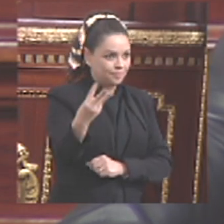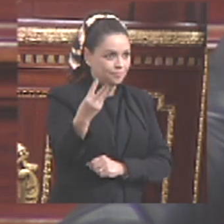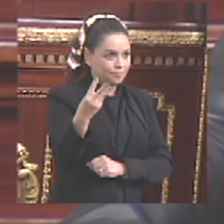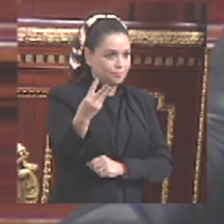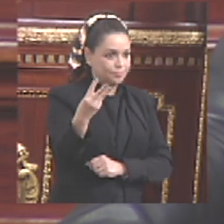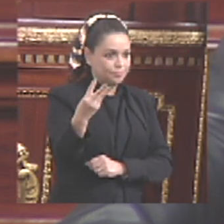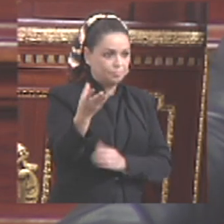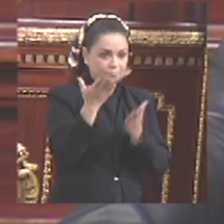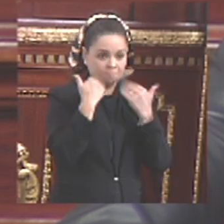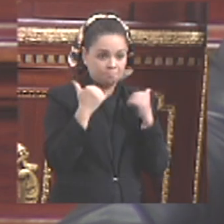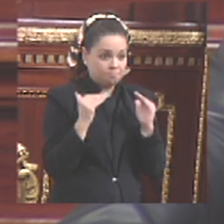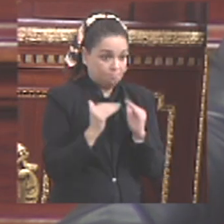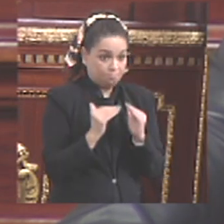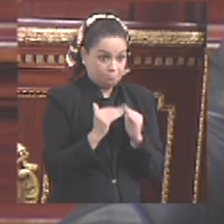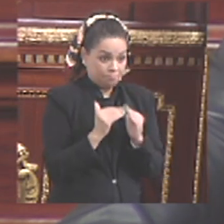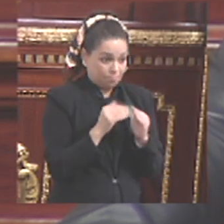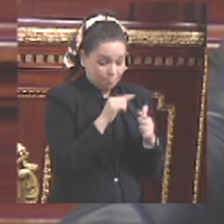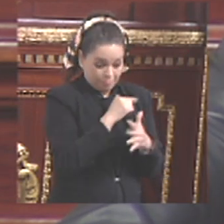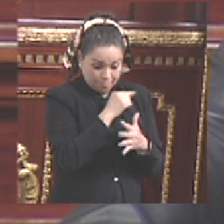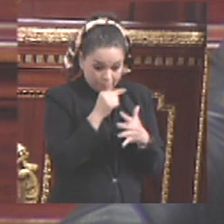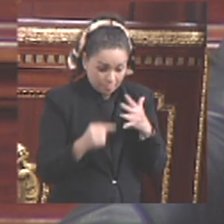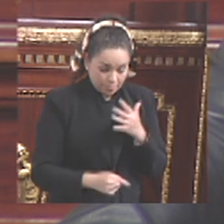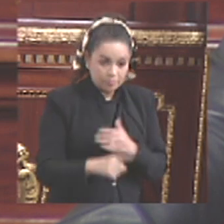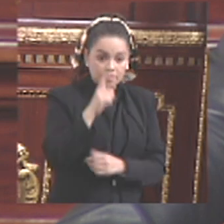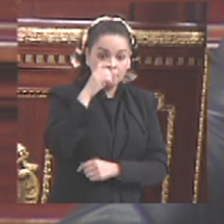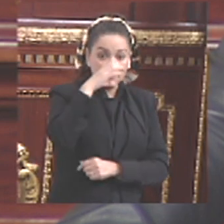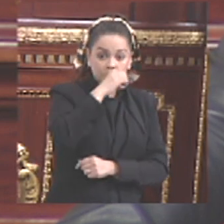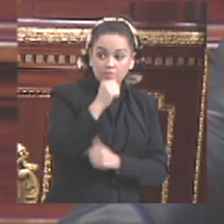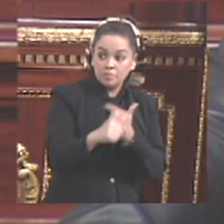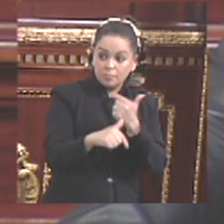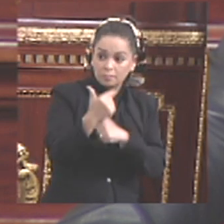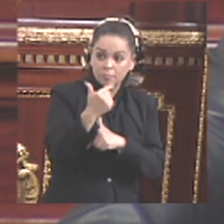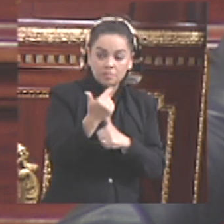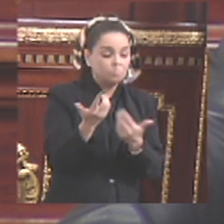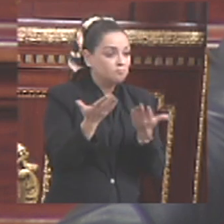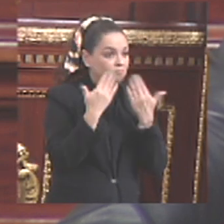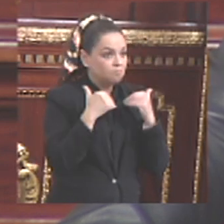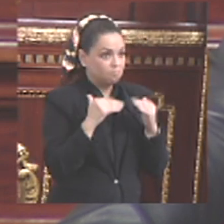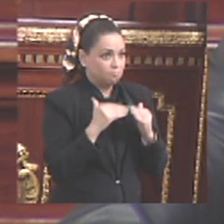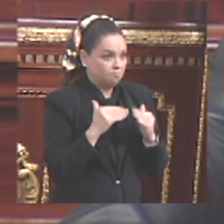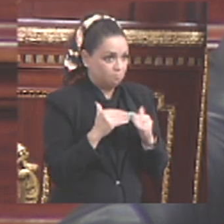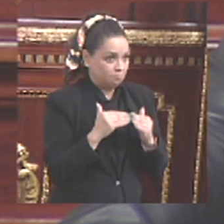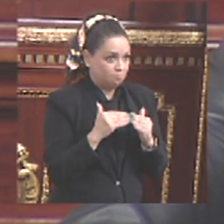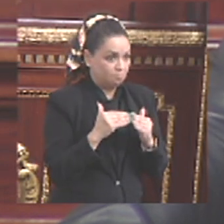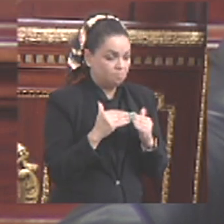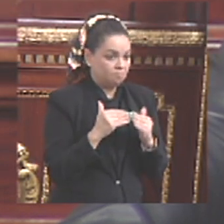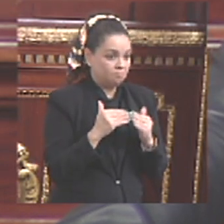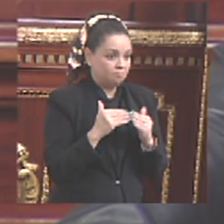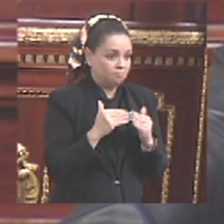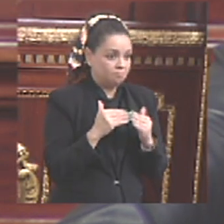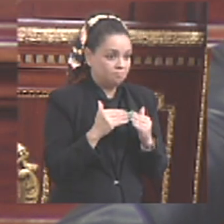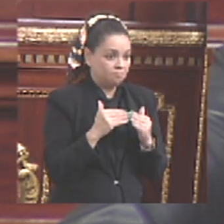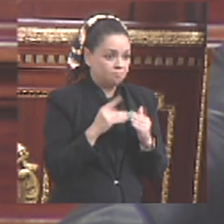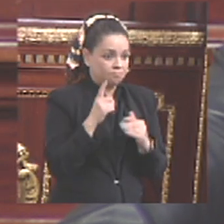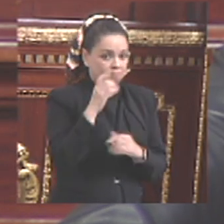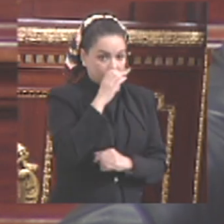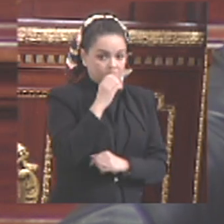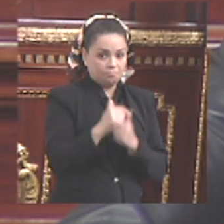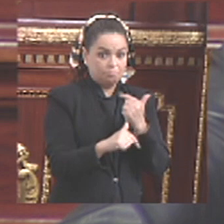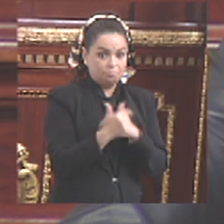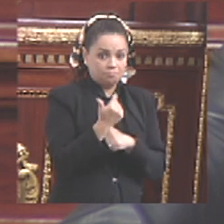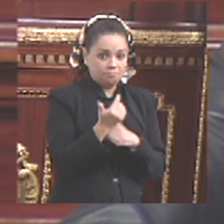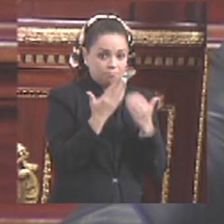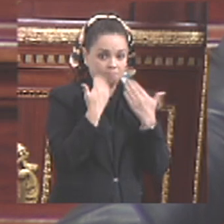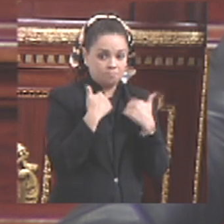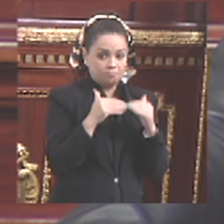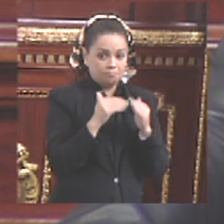casa. Aguascalientes 12 está sin casa. Aguascalientes 12 está sin casa. Aguascalientes 12 está